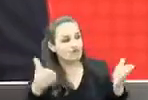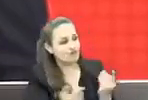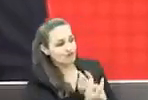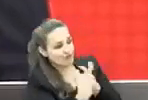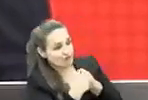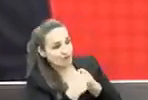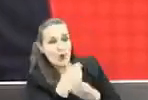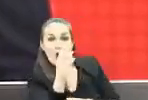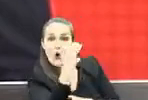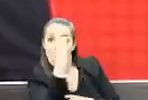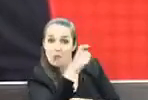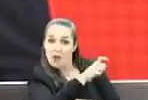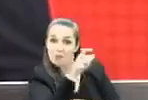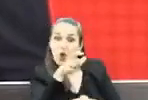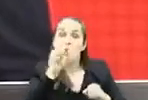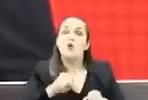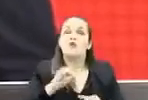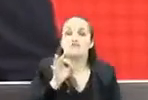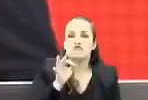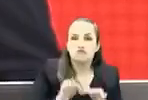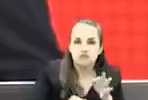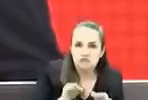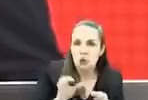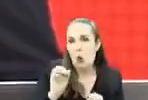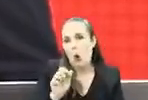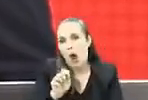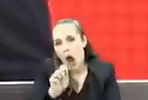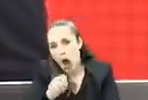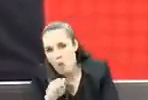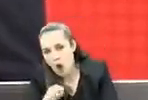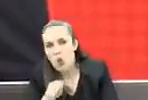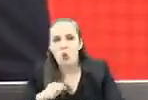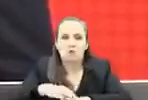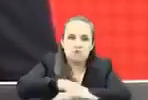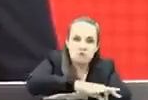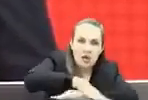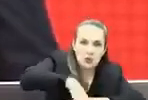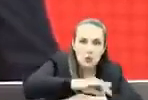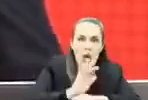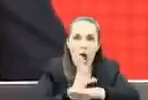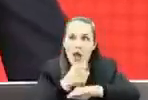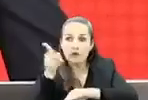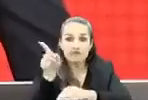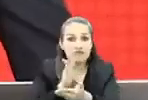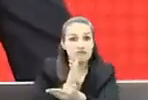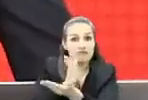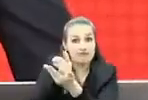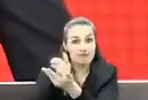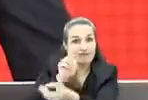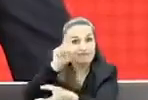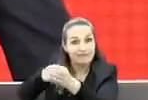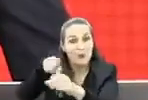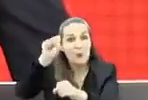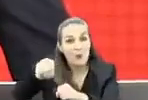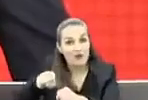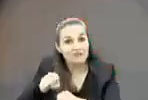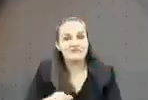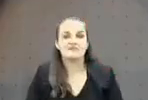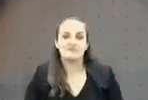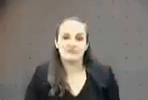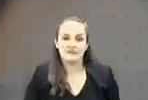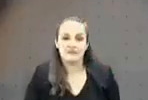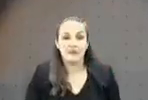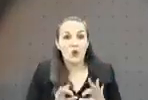ciencias sociales, jurídicas, ingeniería, arquitectura, artes y humanidades. Aquí les contamos cómo pueden aplicar.